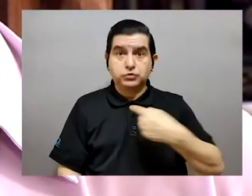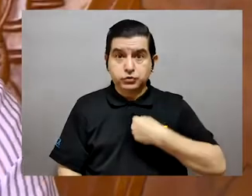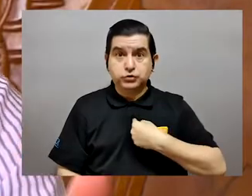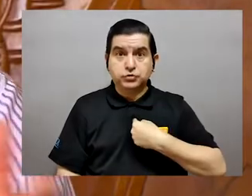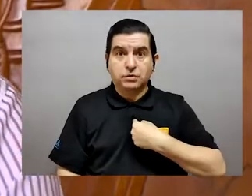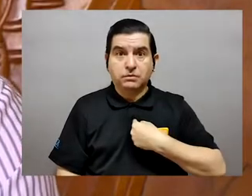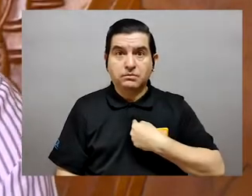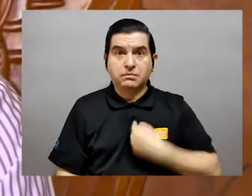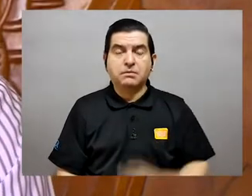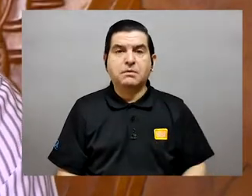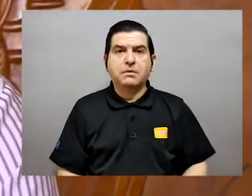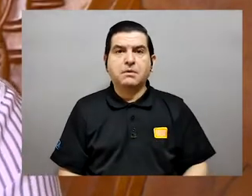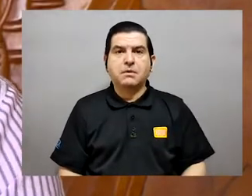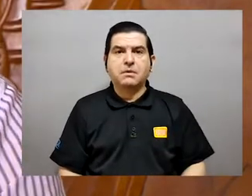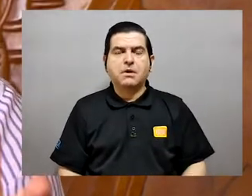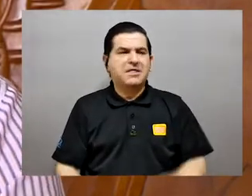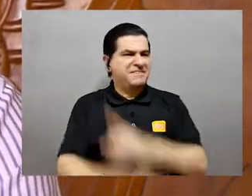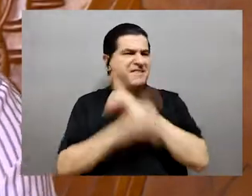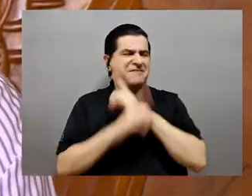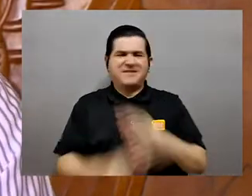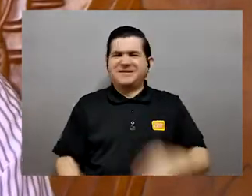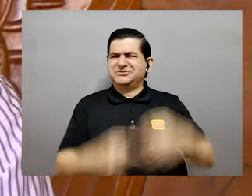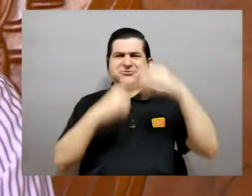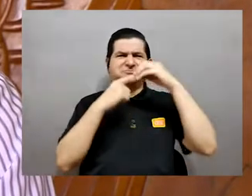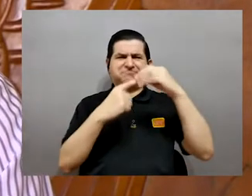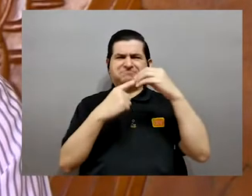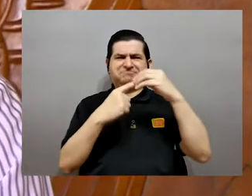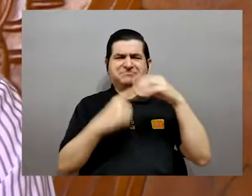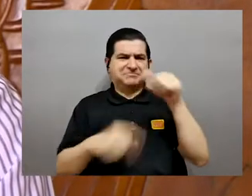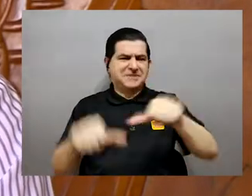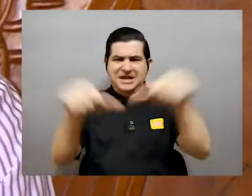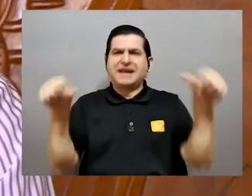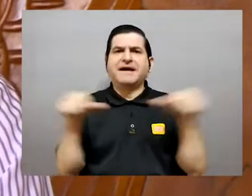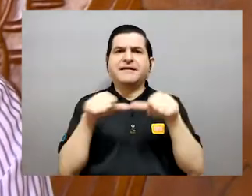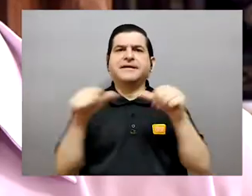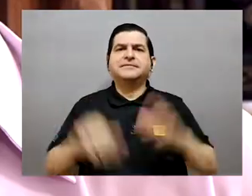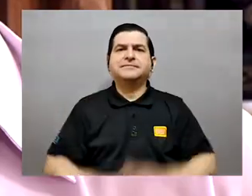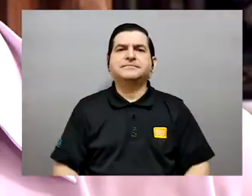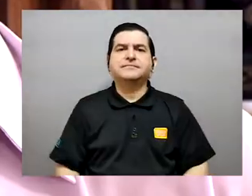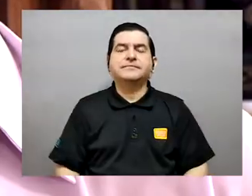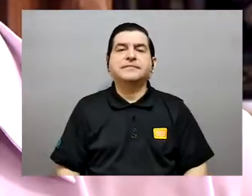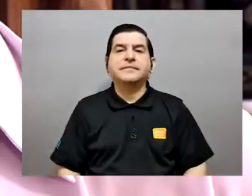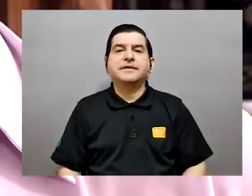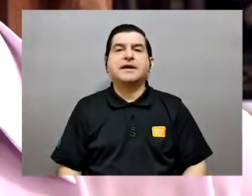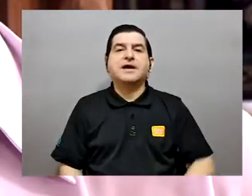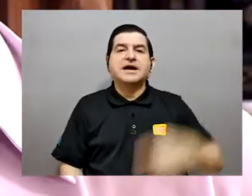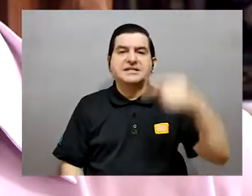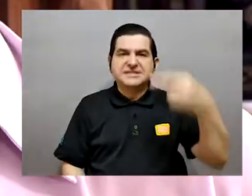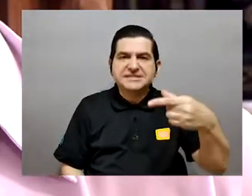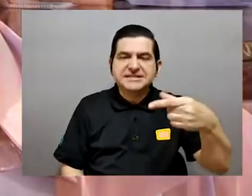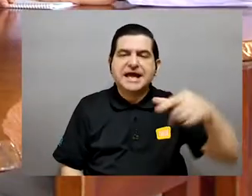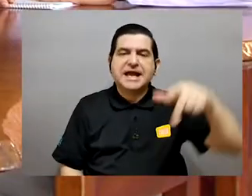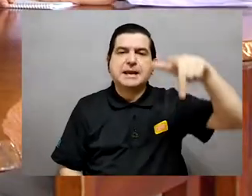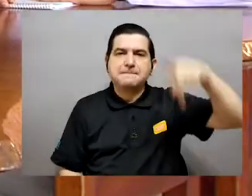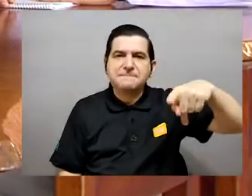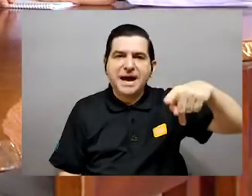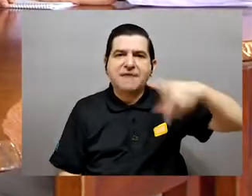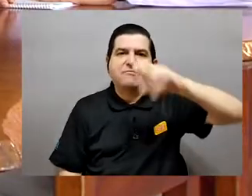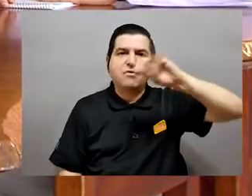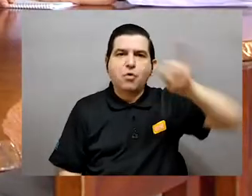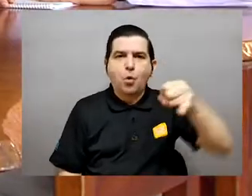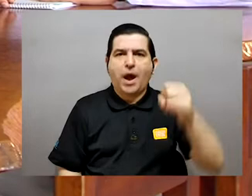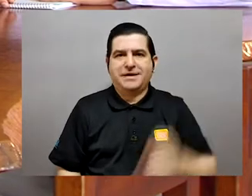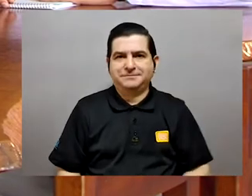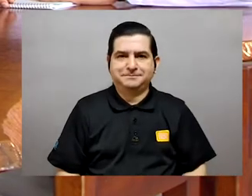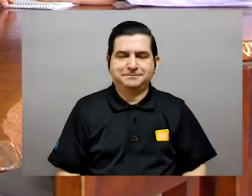tomando fotos. Eso es muy importante que lo tengas, es muy importante. Y bueno, hoy día sí veo la gran importancia que tuvo, porque hoy día que ya no